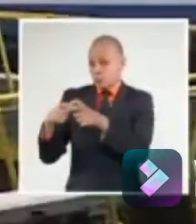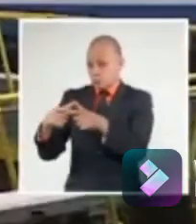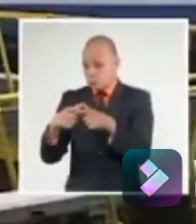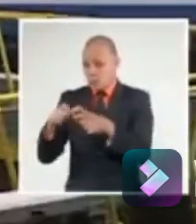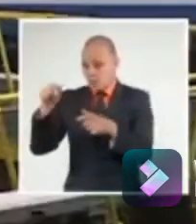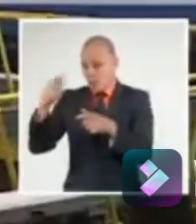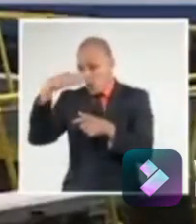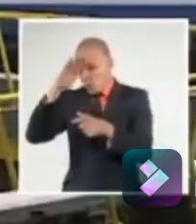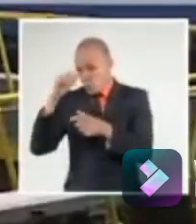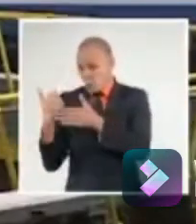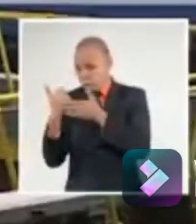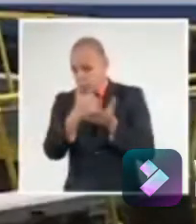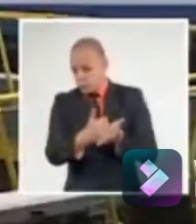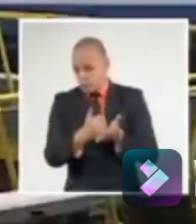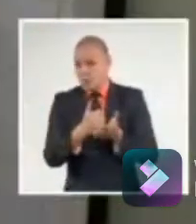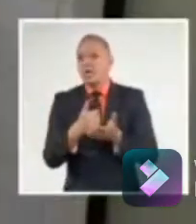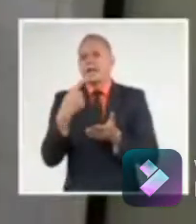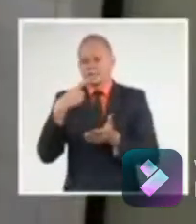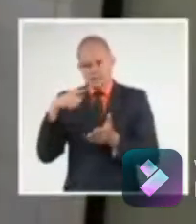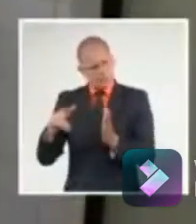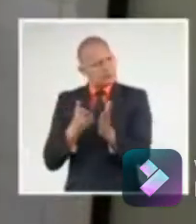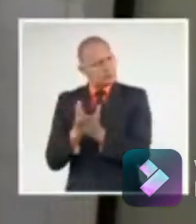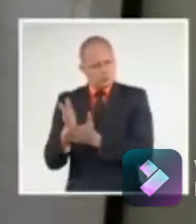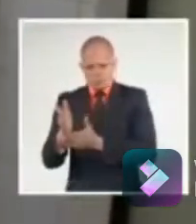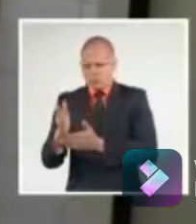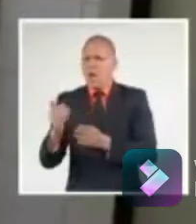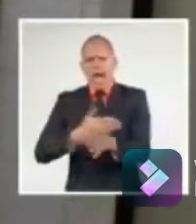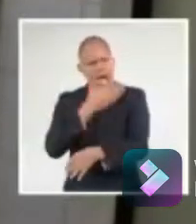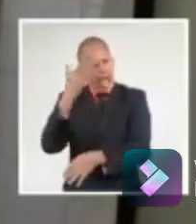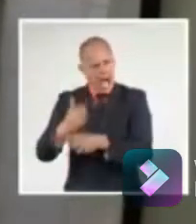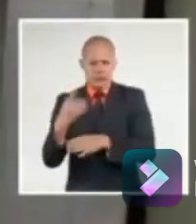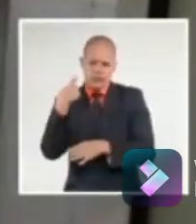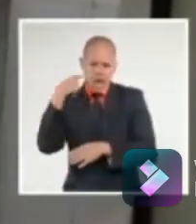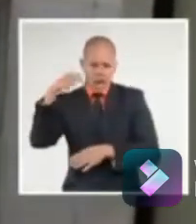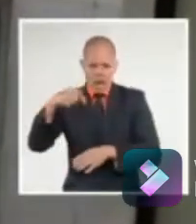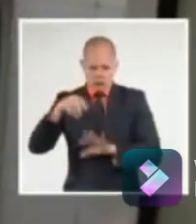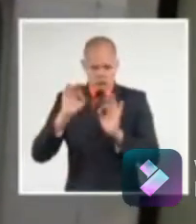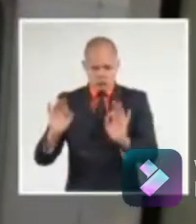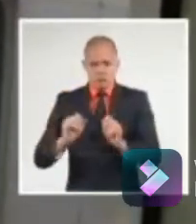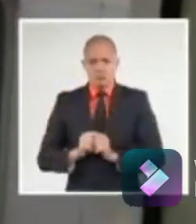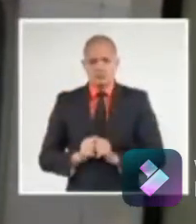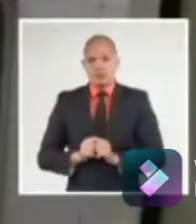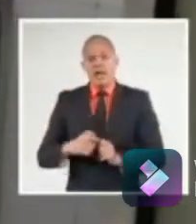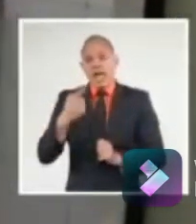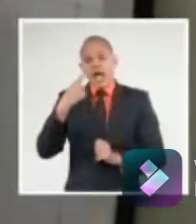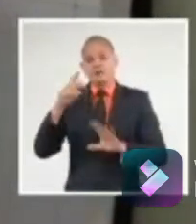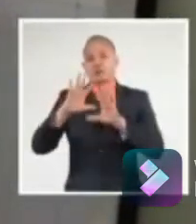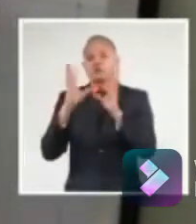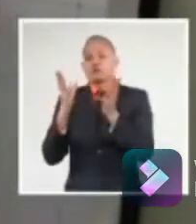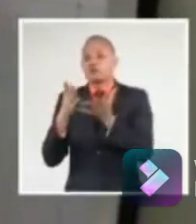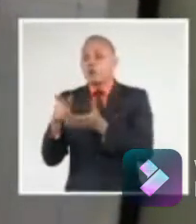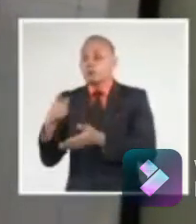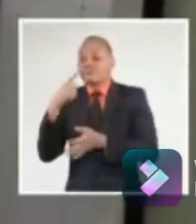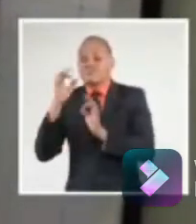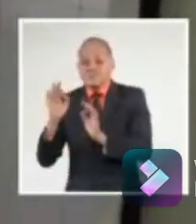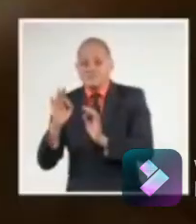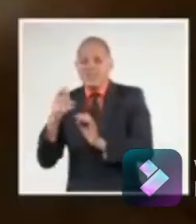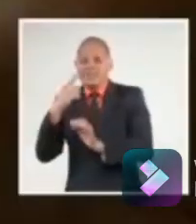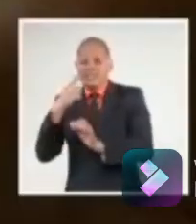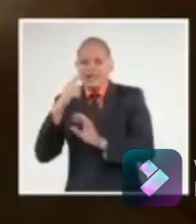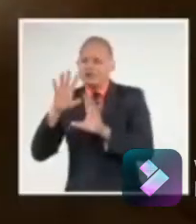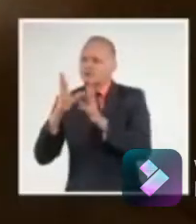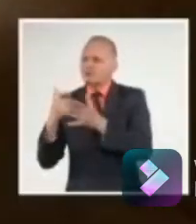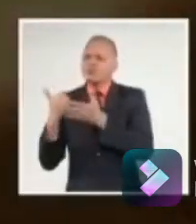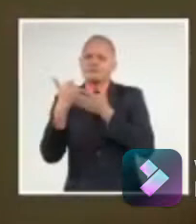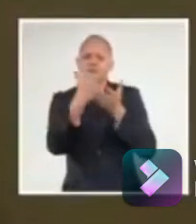que continuará desarrollando esa campaña hasta el fin del presente año y sumar toda la solidaridad que ejercen los pueblos para